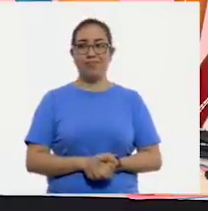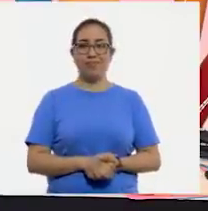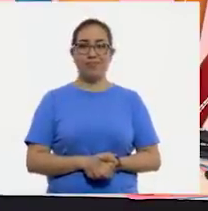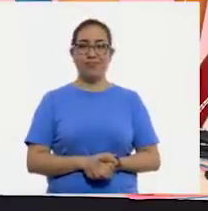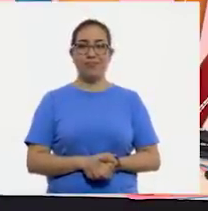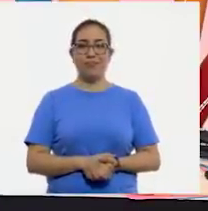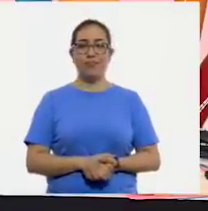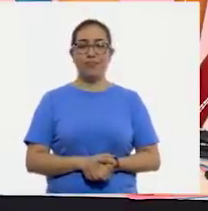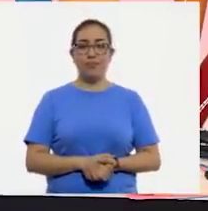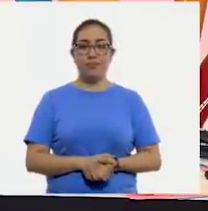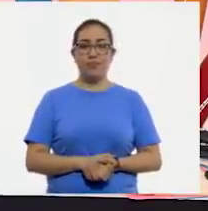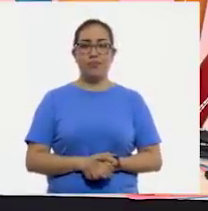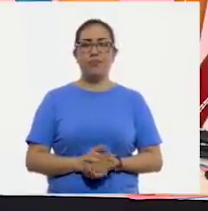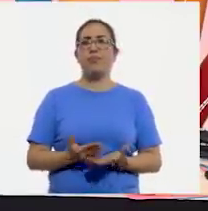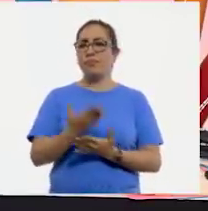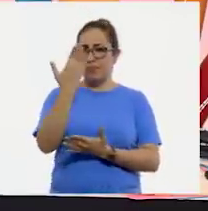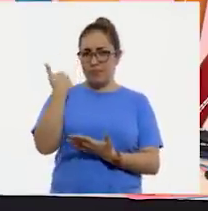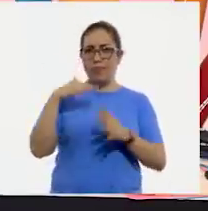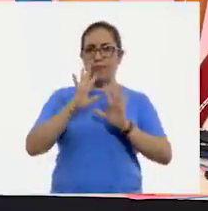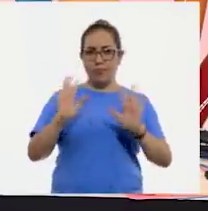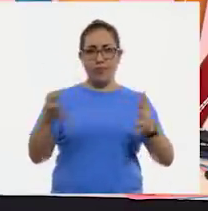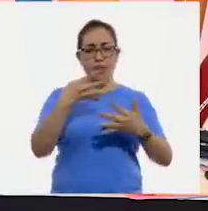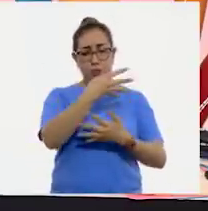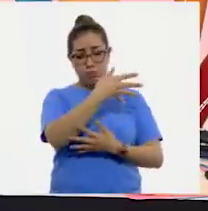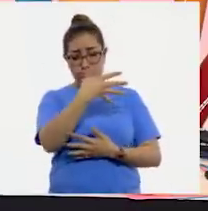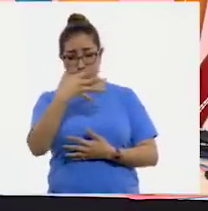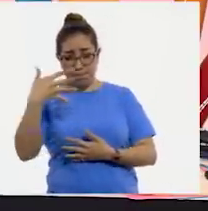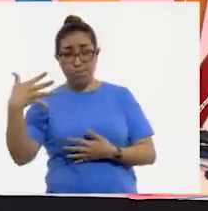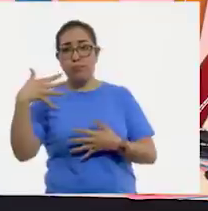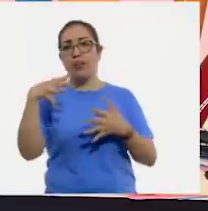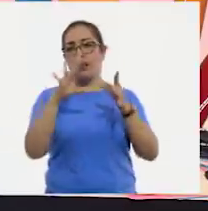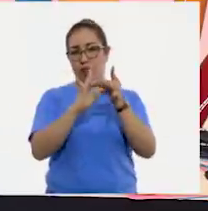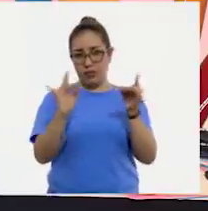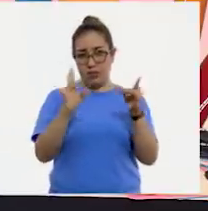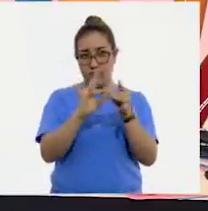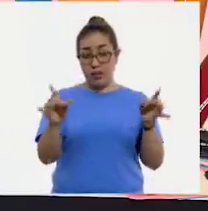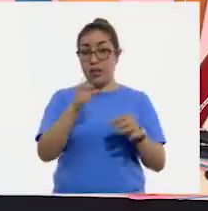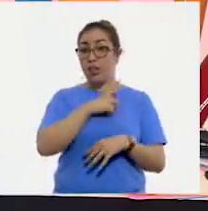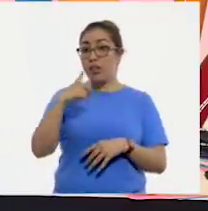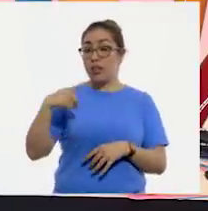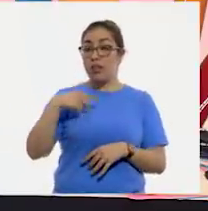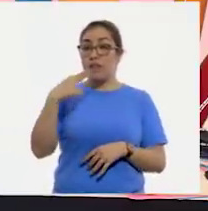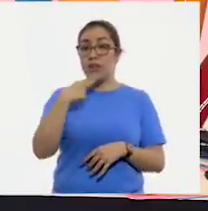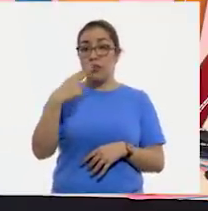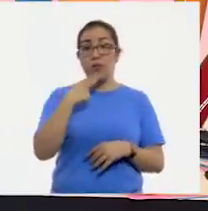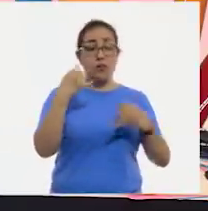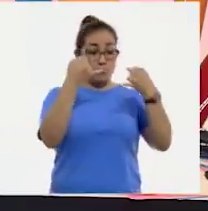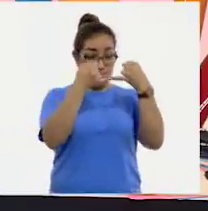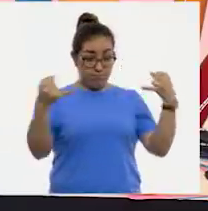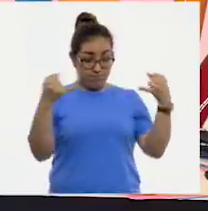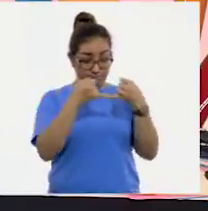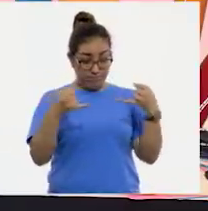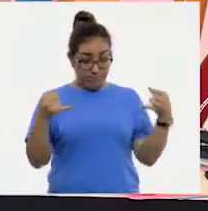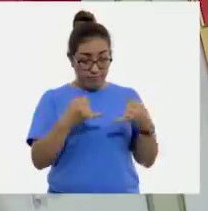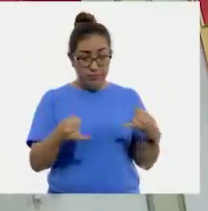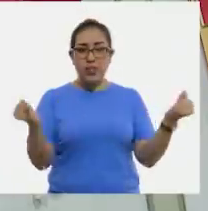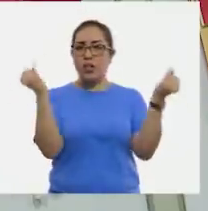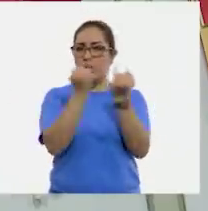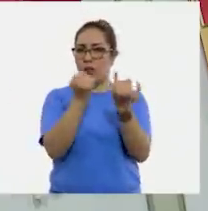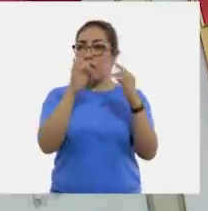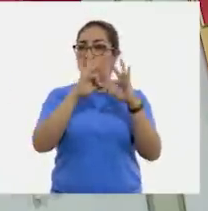Como explicamos cuando dibujamos el pentagrama, las notas musicales se escriben sobre las rayas y en los espacios, de la siguiente manera.